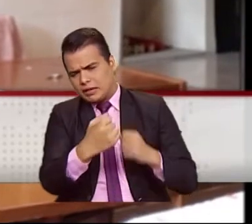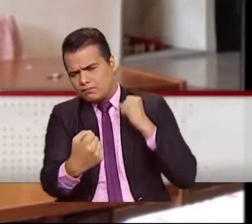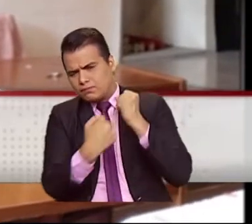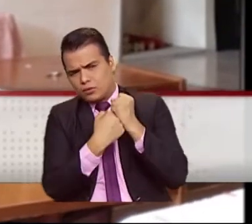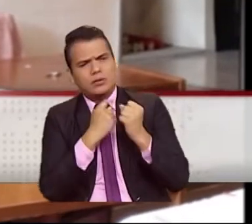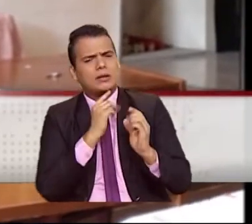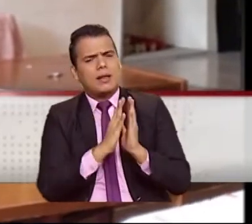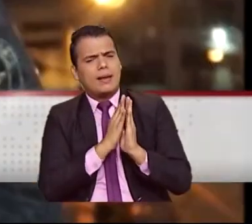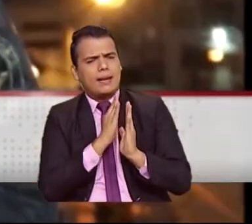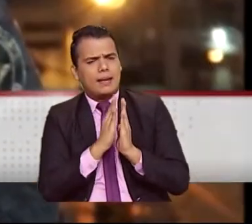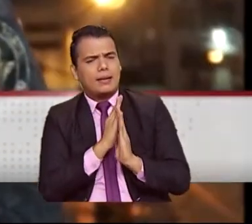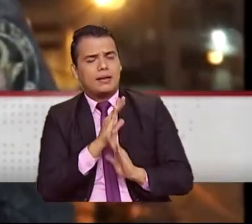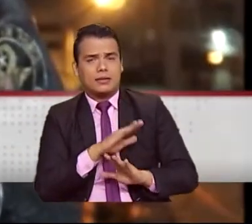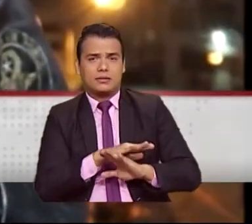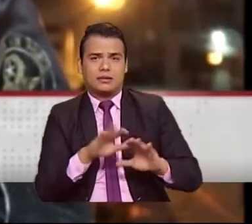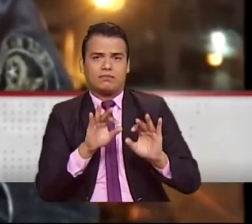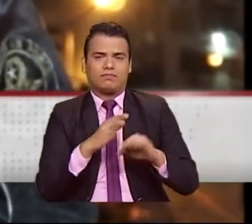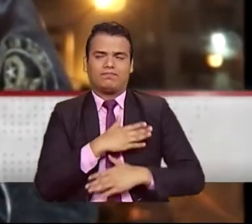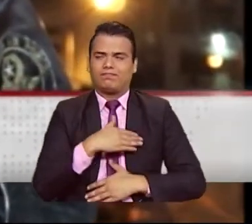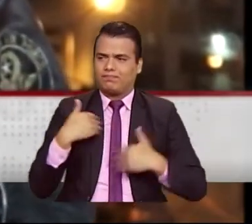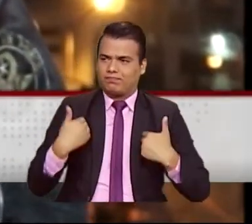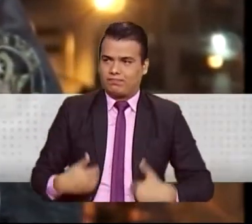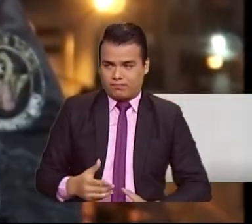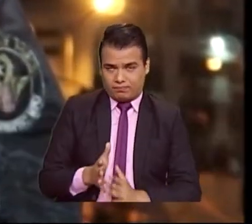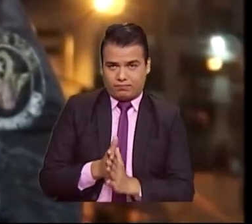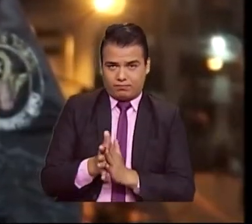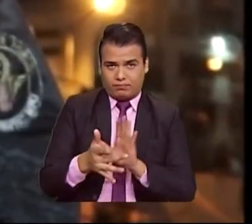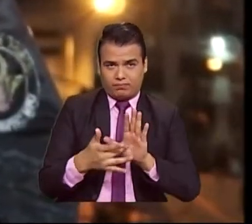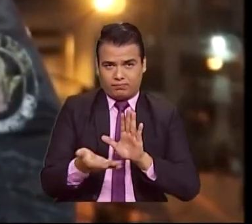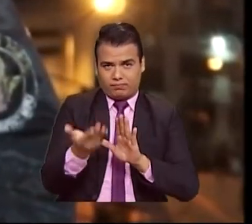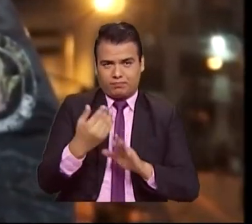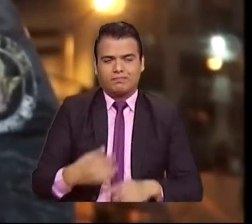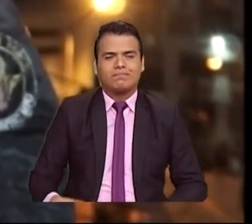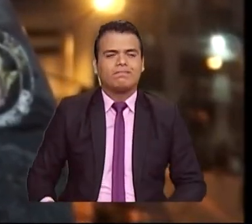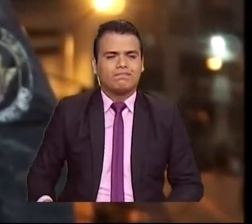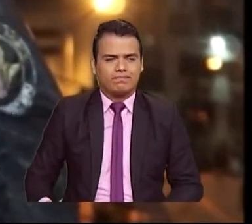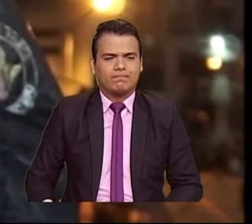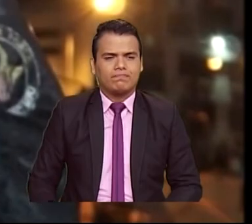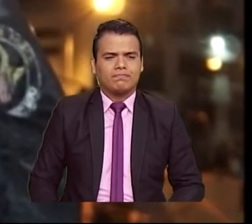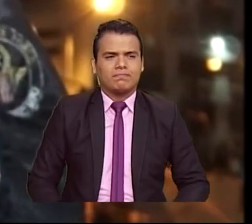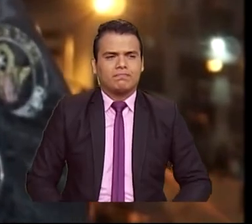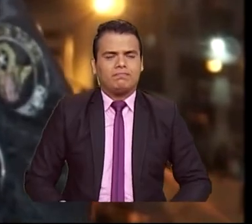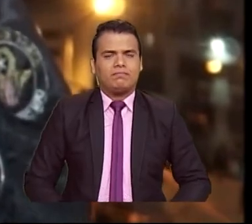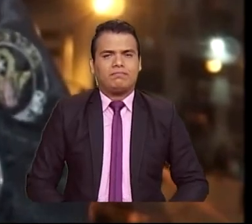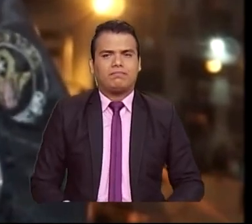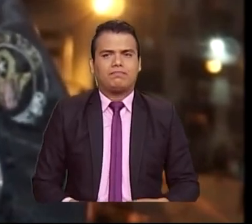mucha información al respecto. En Pasto, Winston Viracachapava, Telepacífica Noticias, más cerca de la región.